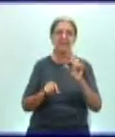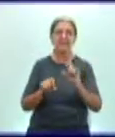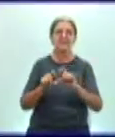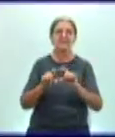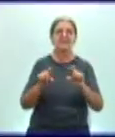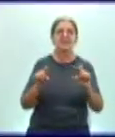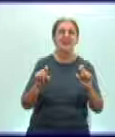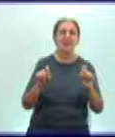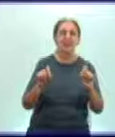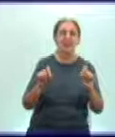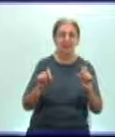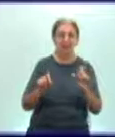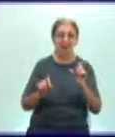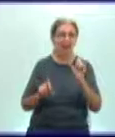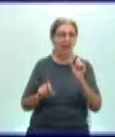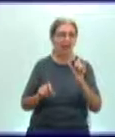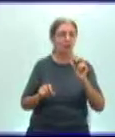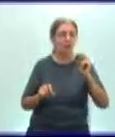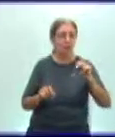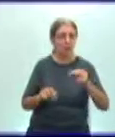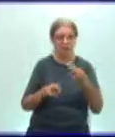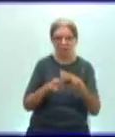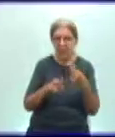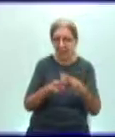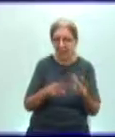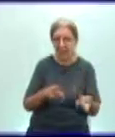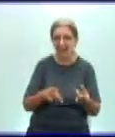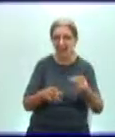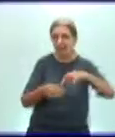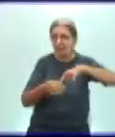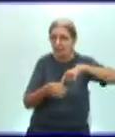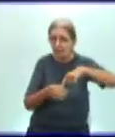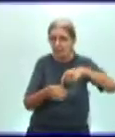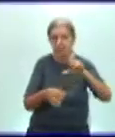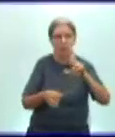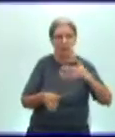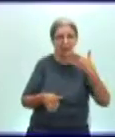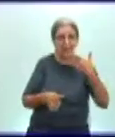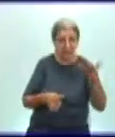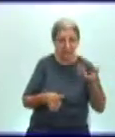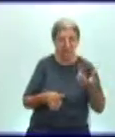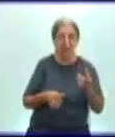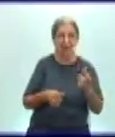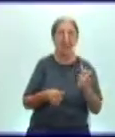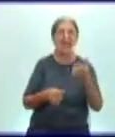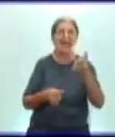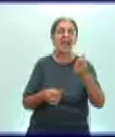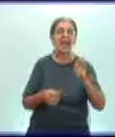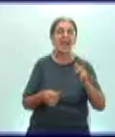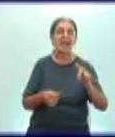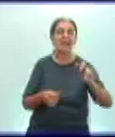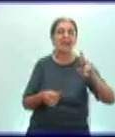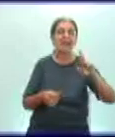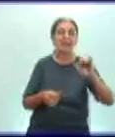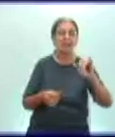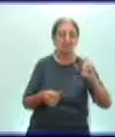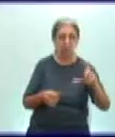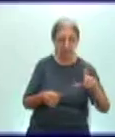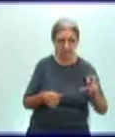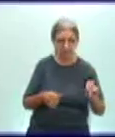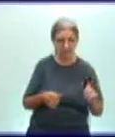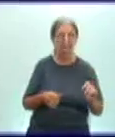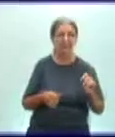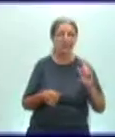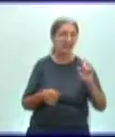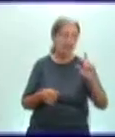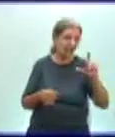por el sustantivo cuento, que es su núcleo. Él está acompañado de un artículo. Recuerde que hoy usted puede